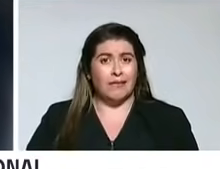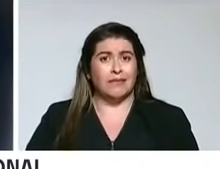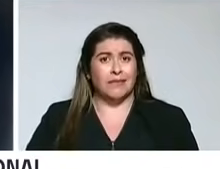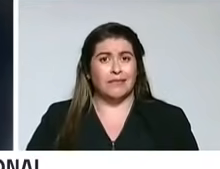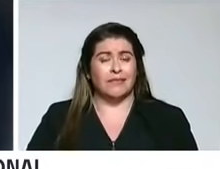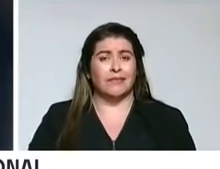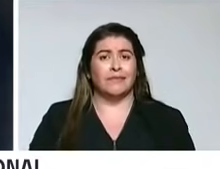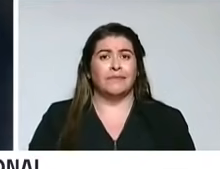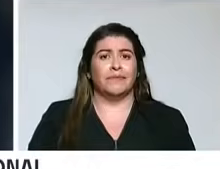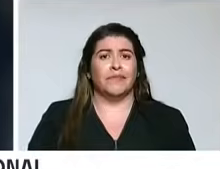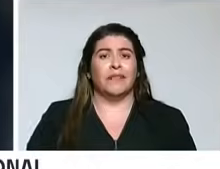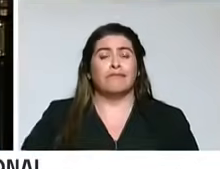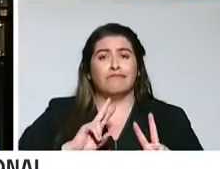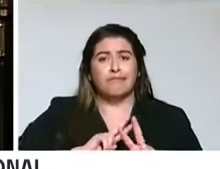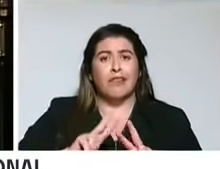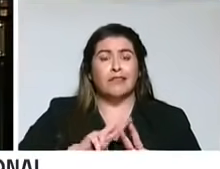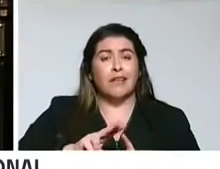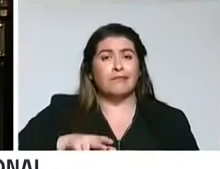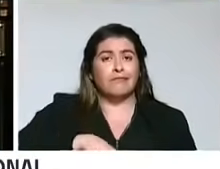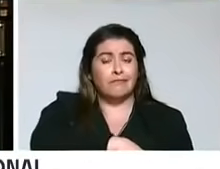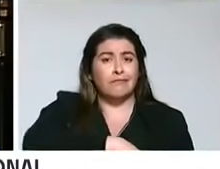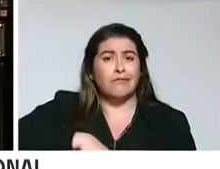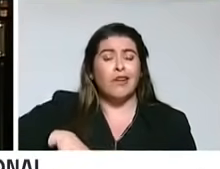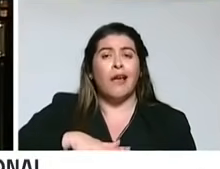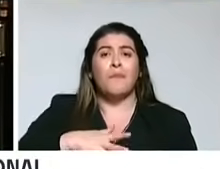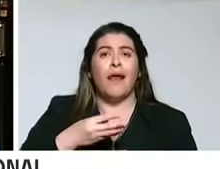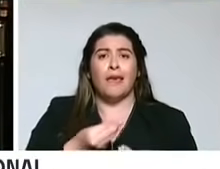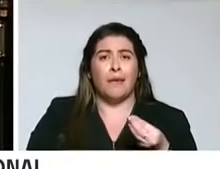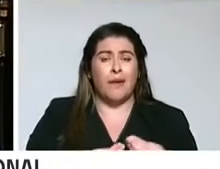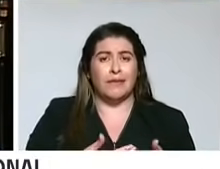todes, de generar las condiciones para que eso ocurra.